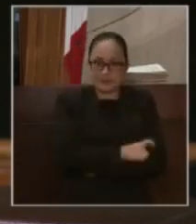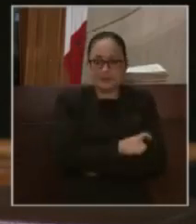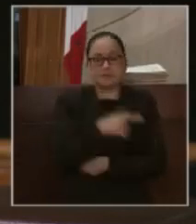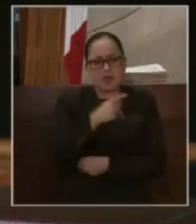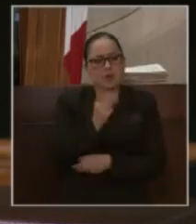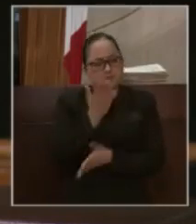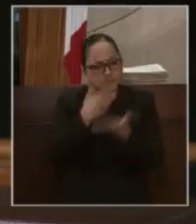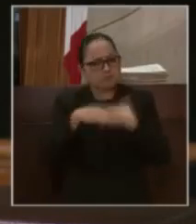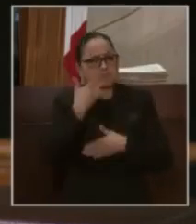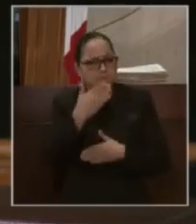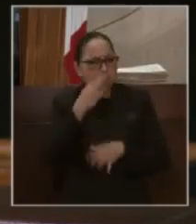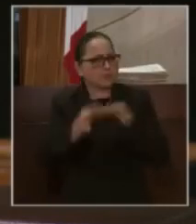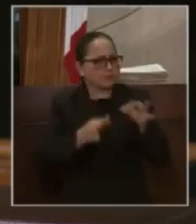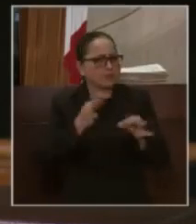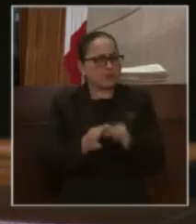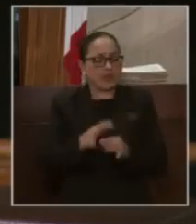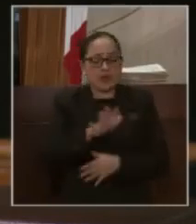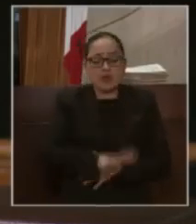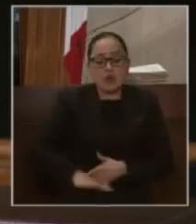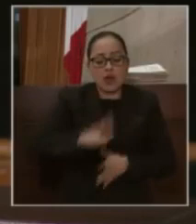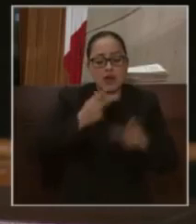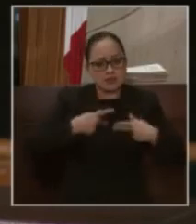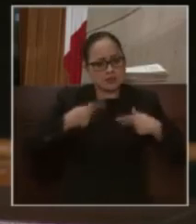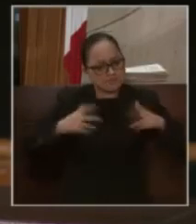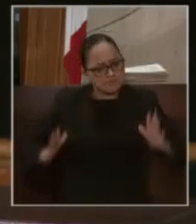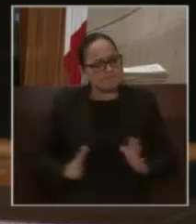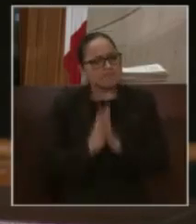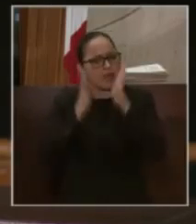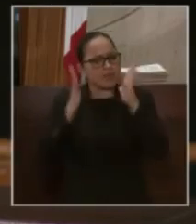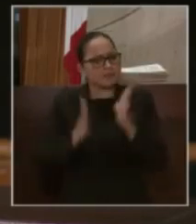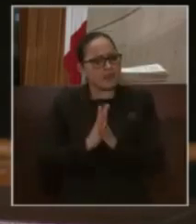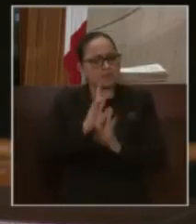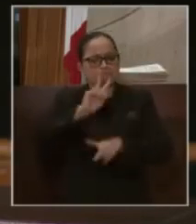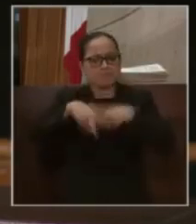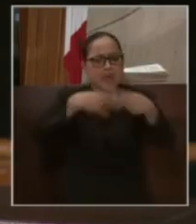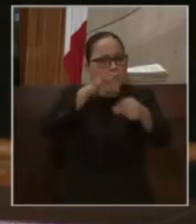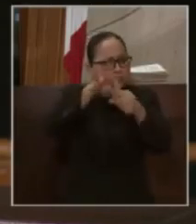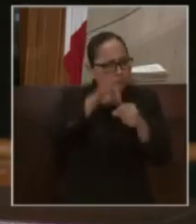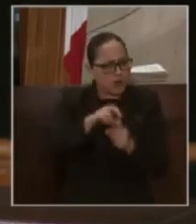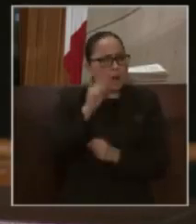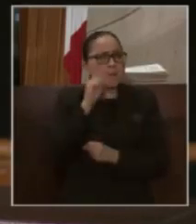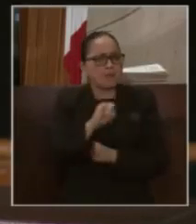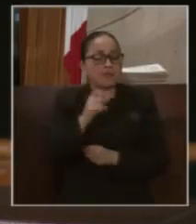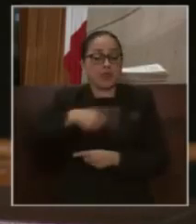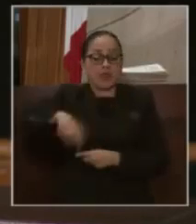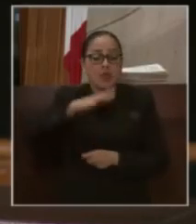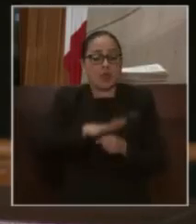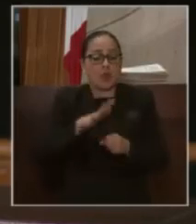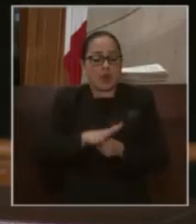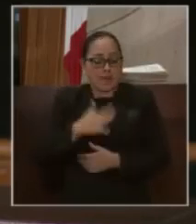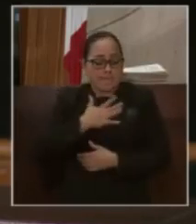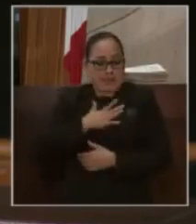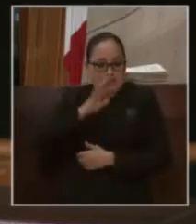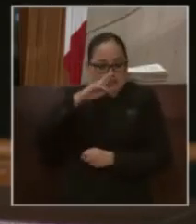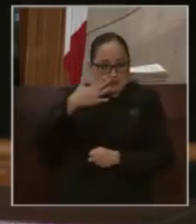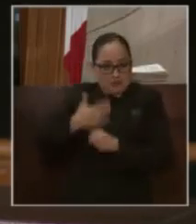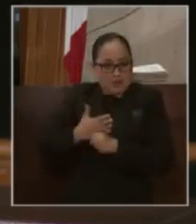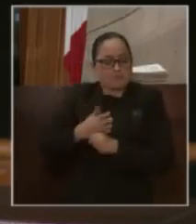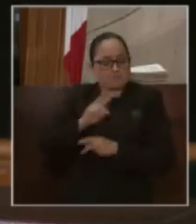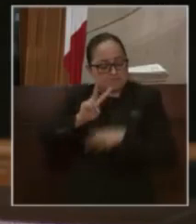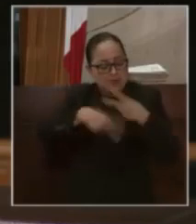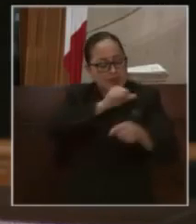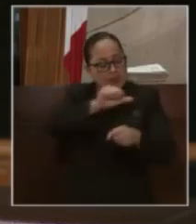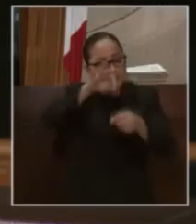exitoso. La ciudadanía participó intensamente en la jornada electoral, haciendo suyo este ejercicio